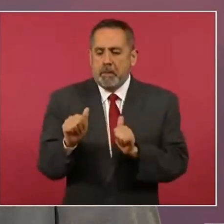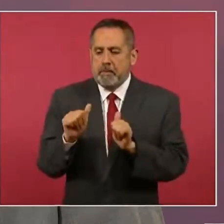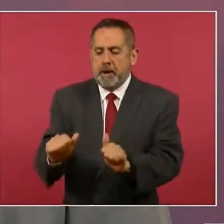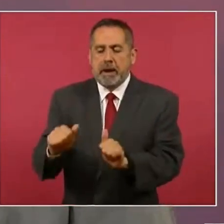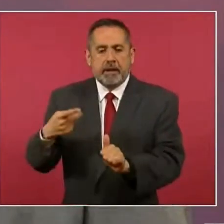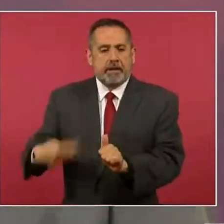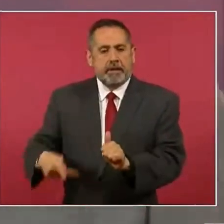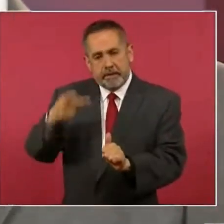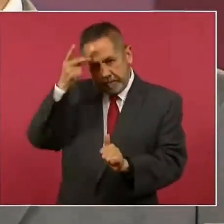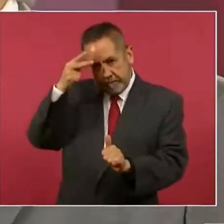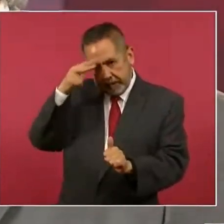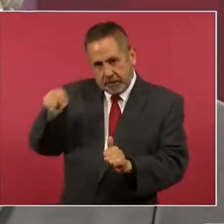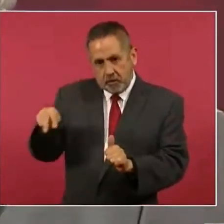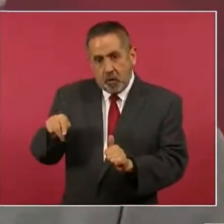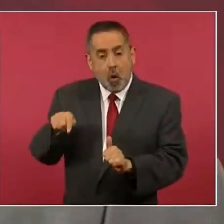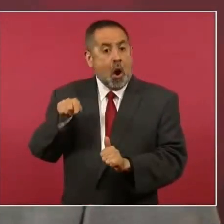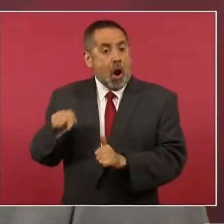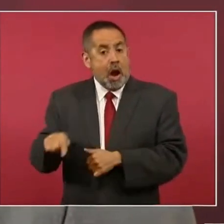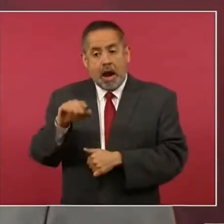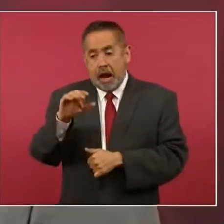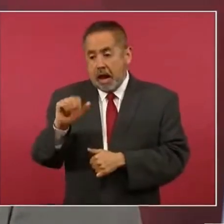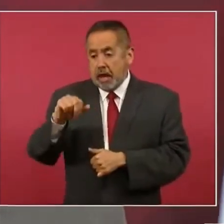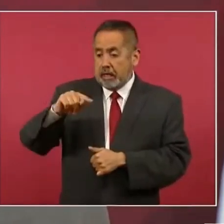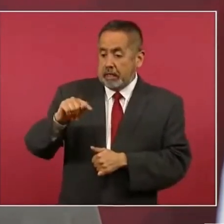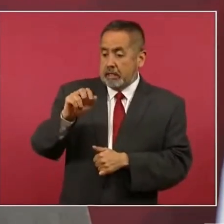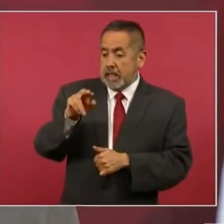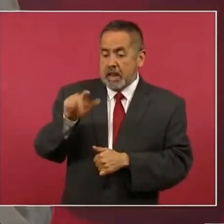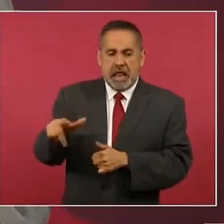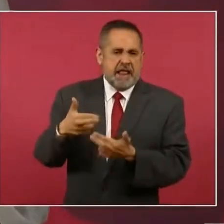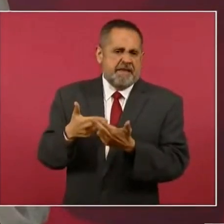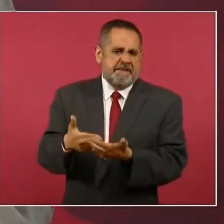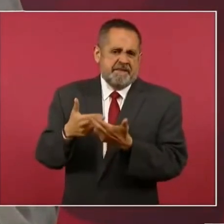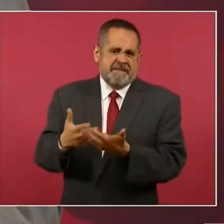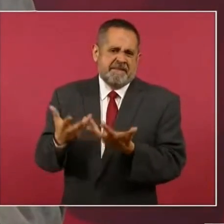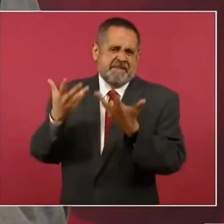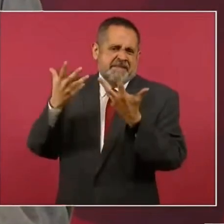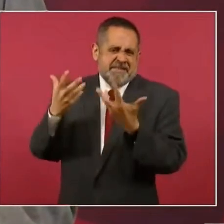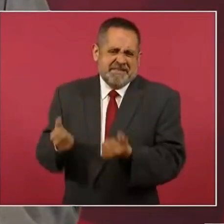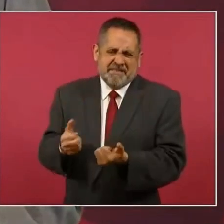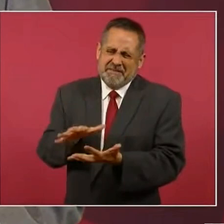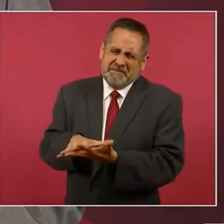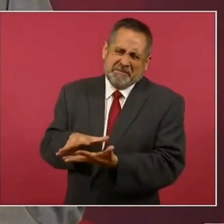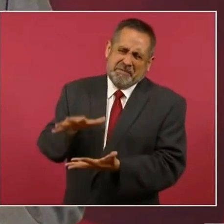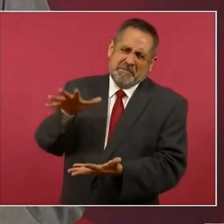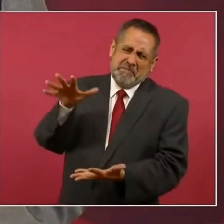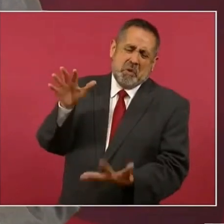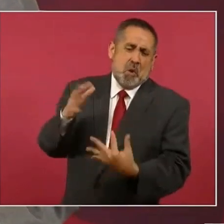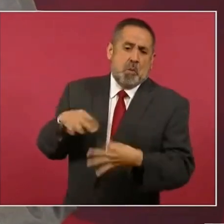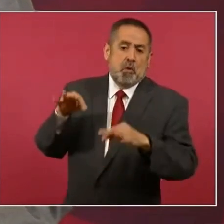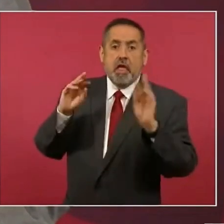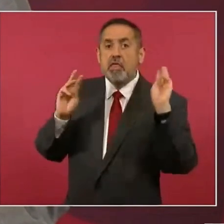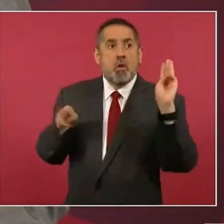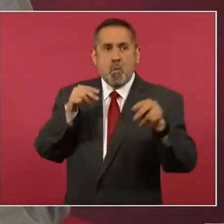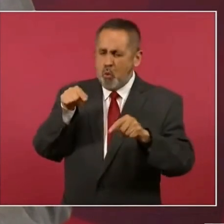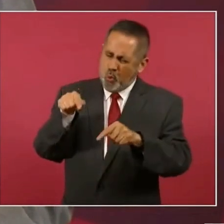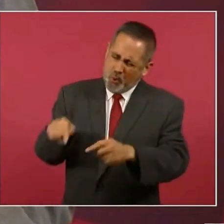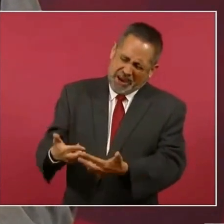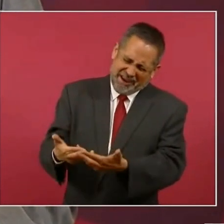Y Cantarell se convierte en el campo petrolero más importante del